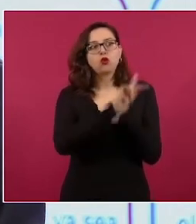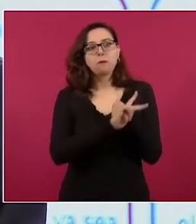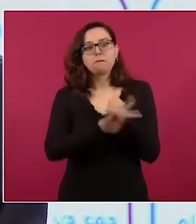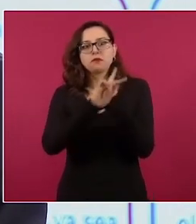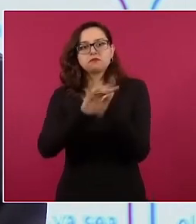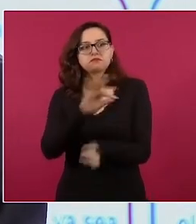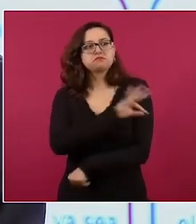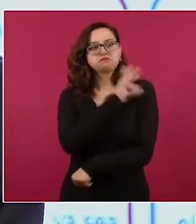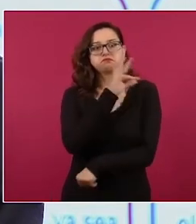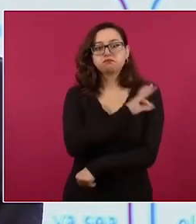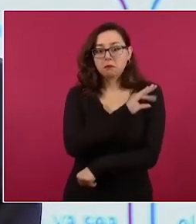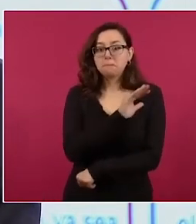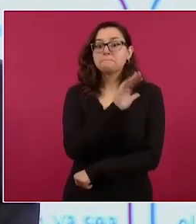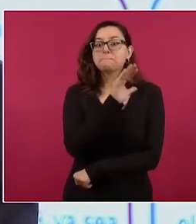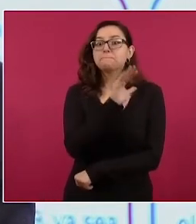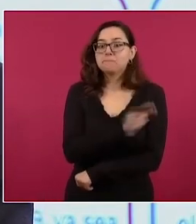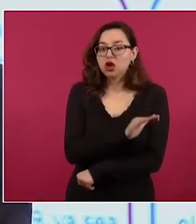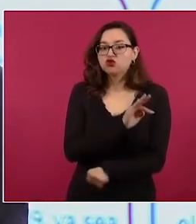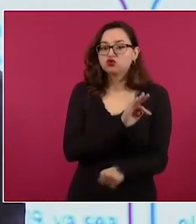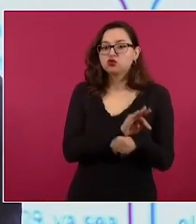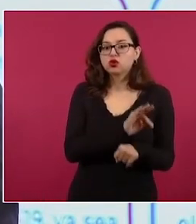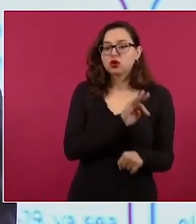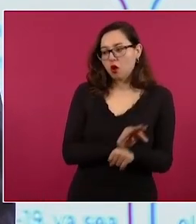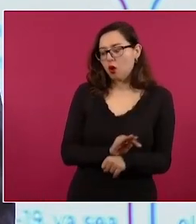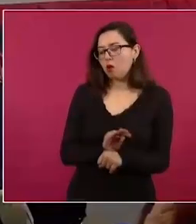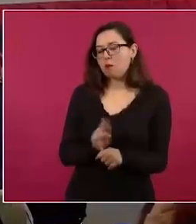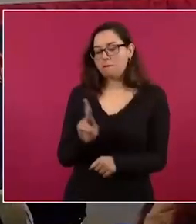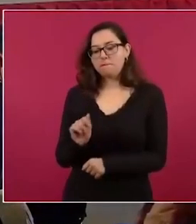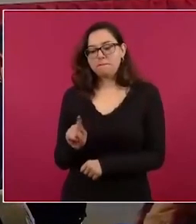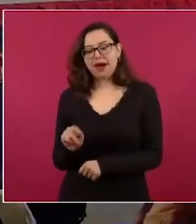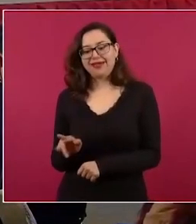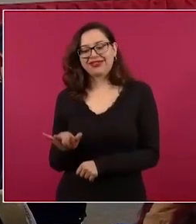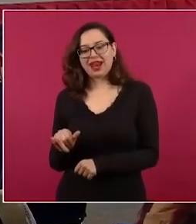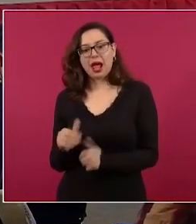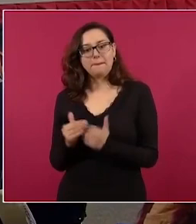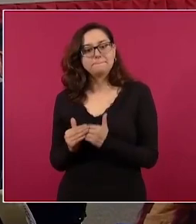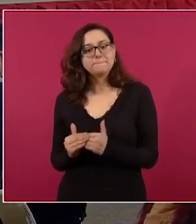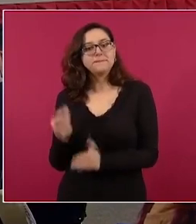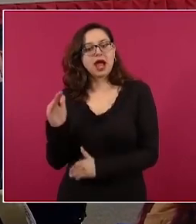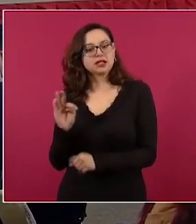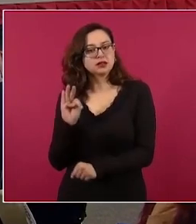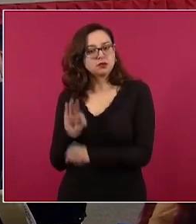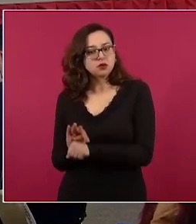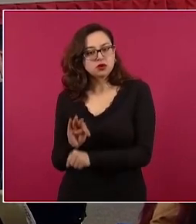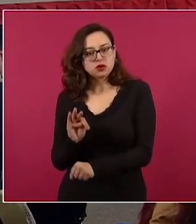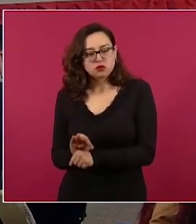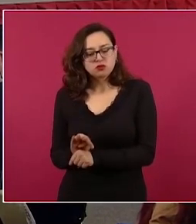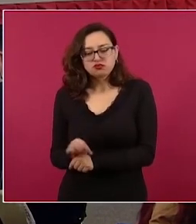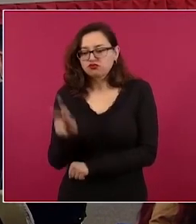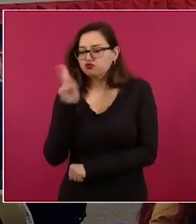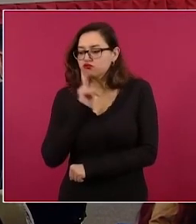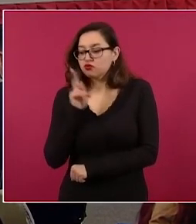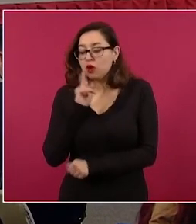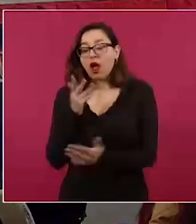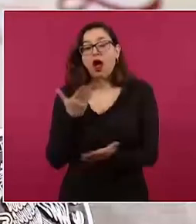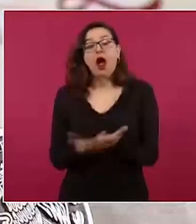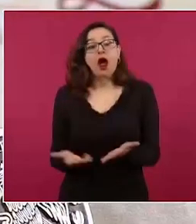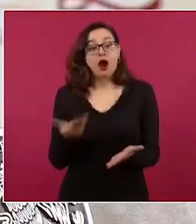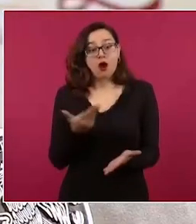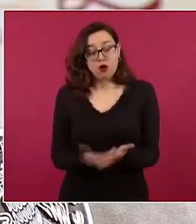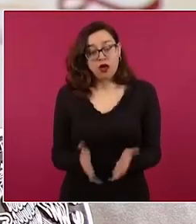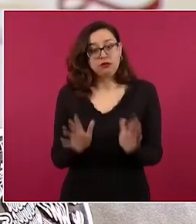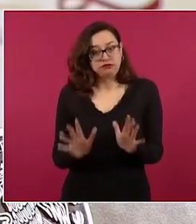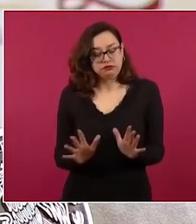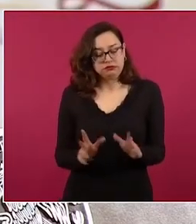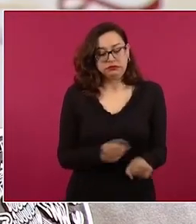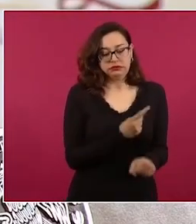mundo. Y la participación en el estudio lo que ayuda es a determinar finalmente cuál es el impacto que va